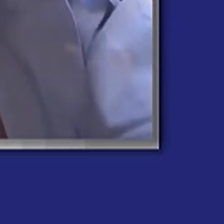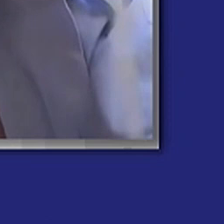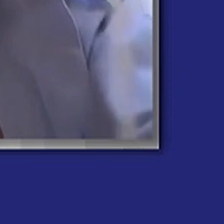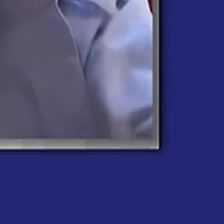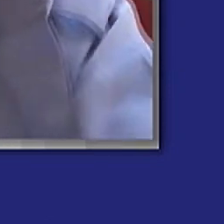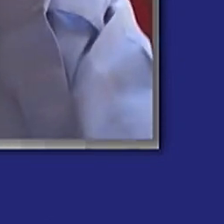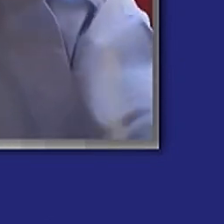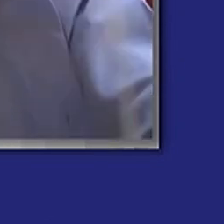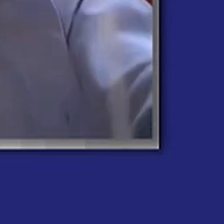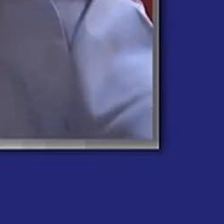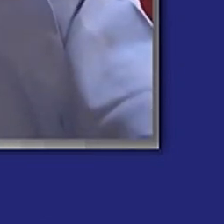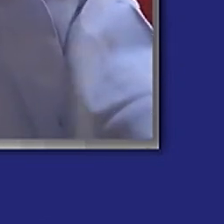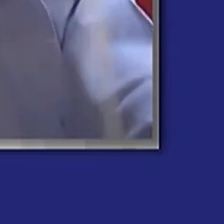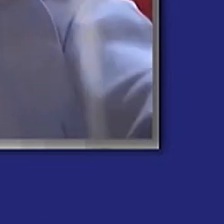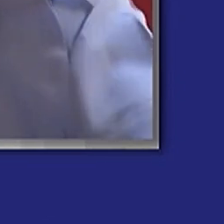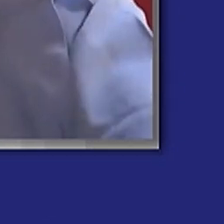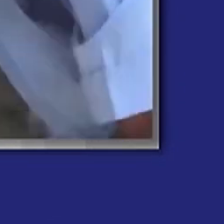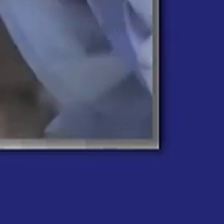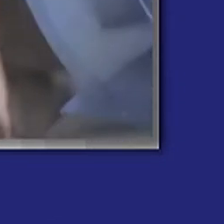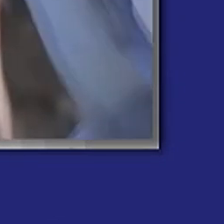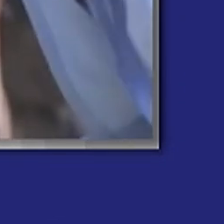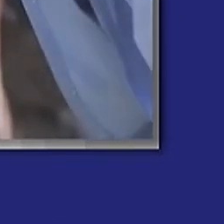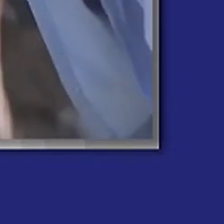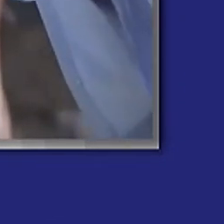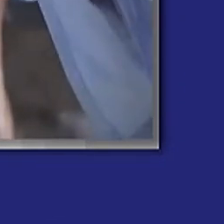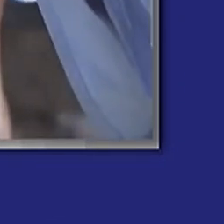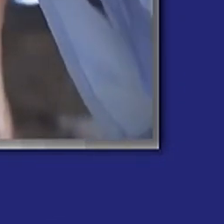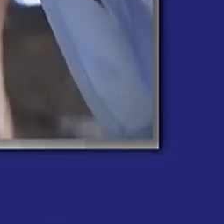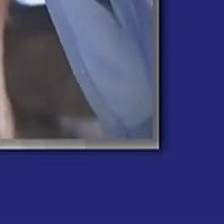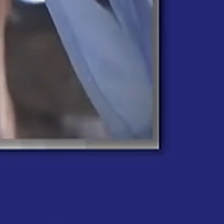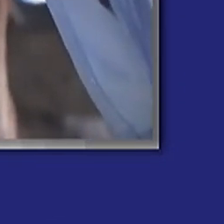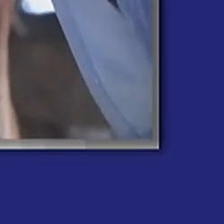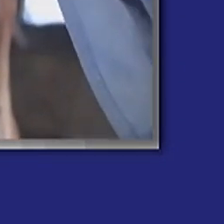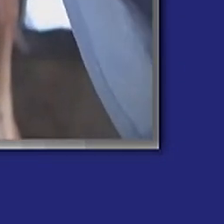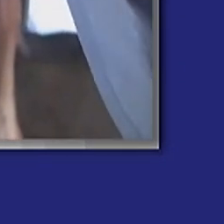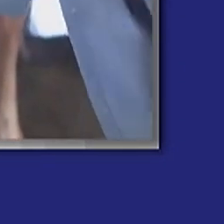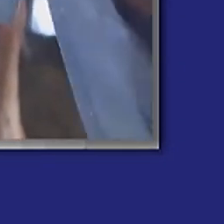ojos. Lo teníamos cerrado.